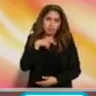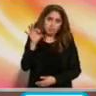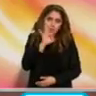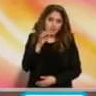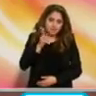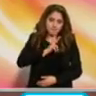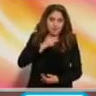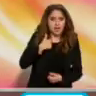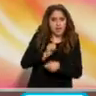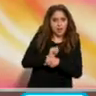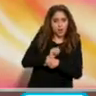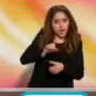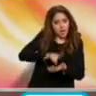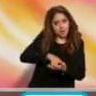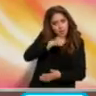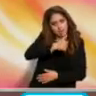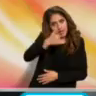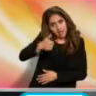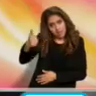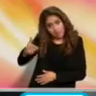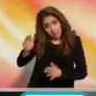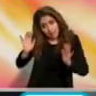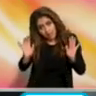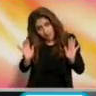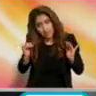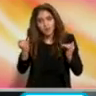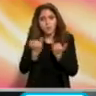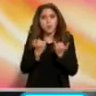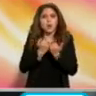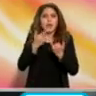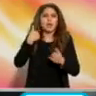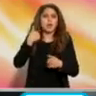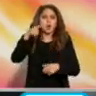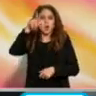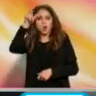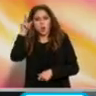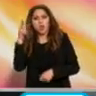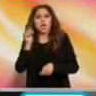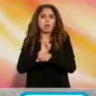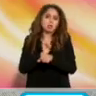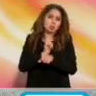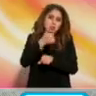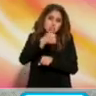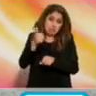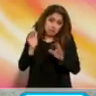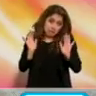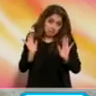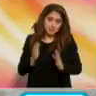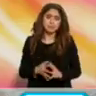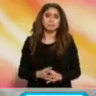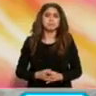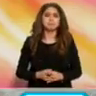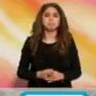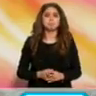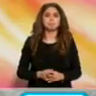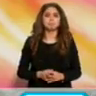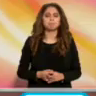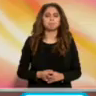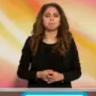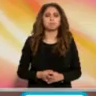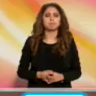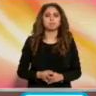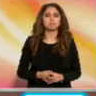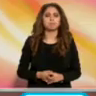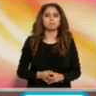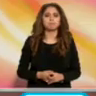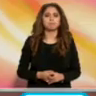¿no? Porque todos, Sí. todos de genio, poeta y Así locos, es. y actores tenemos un poco, ¿no? Sin duda. Y esta obra justo trata temas muy